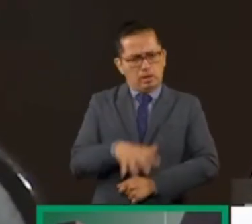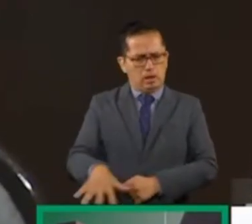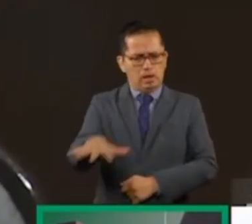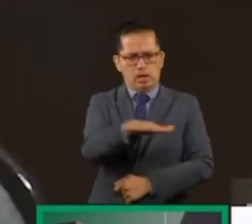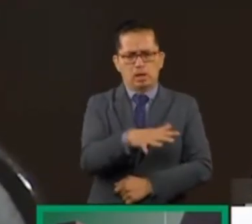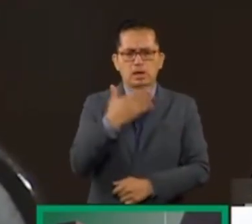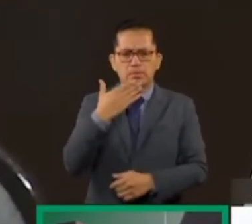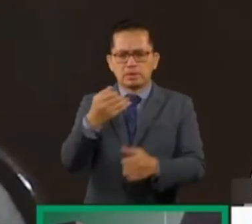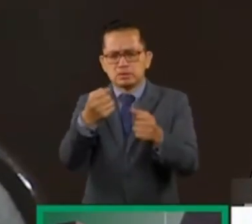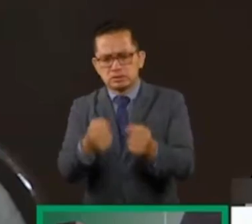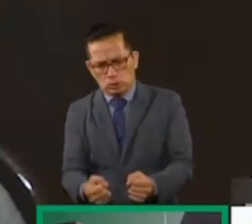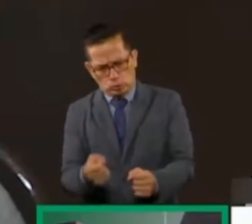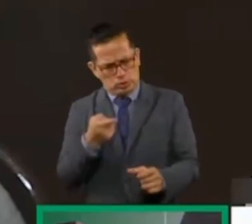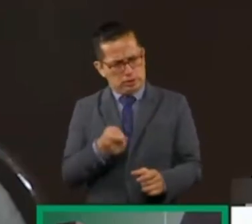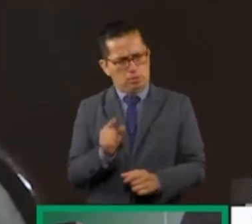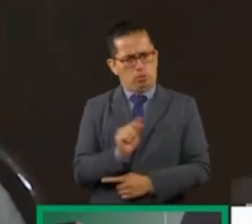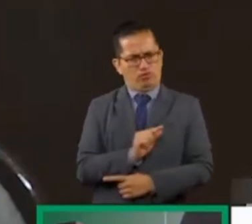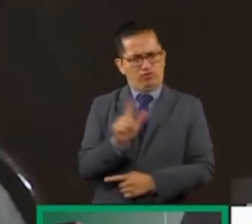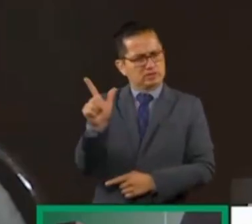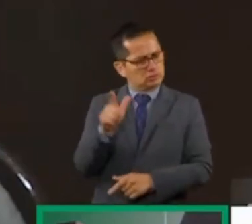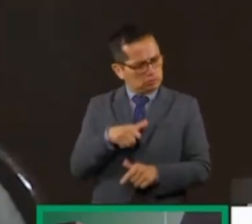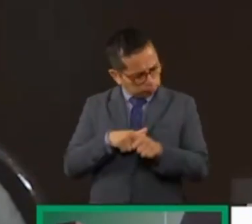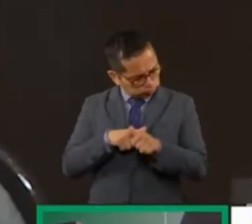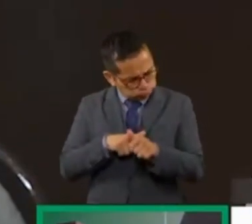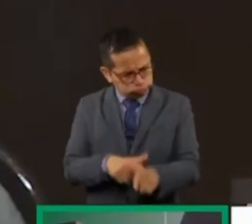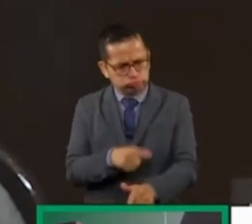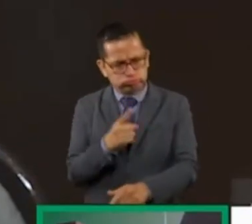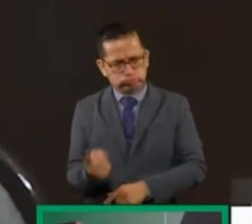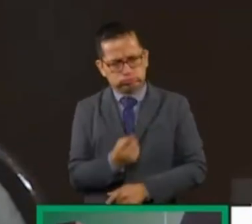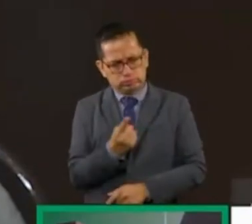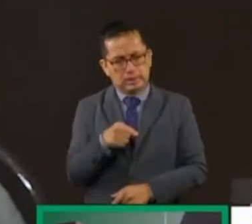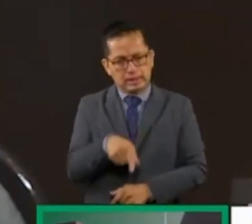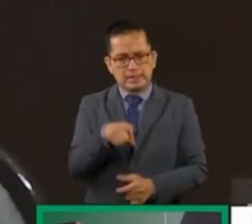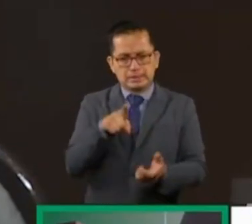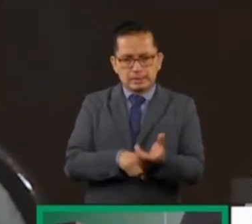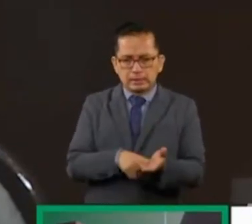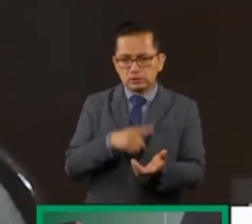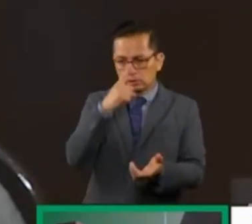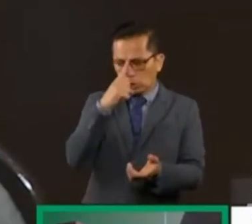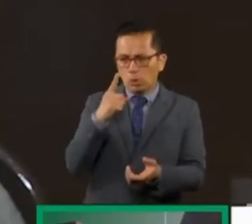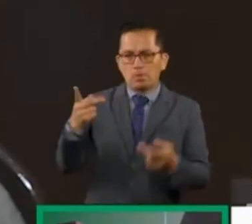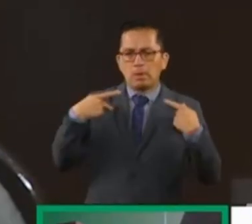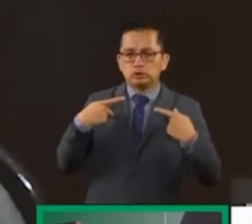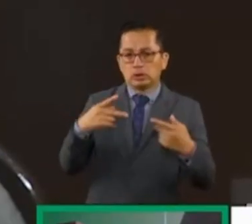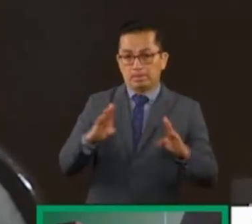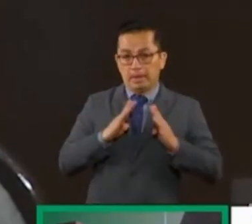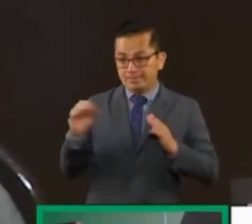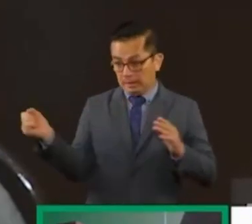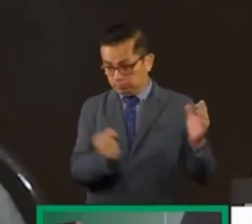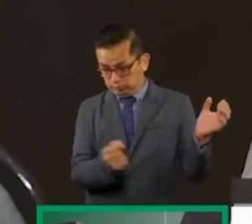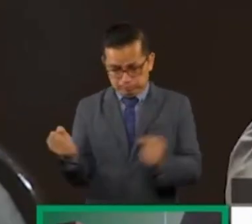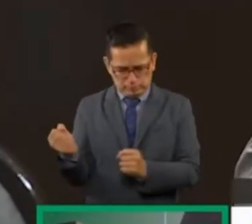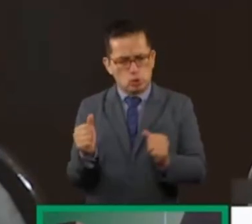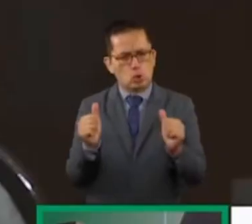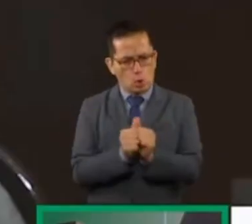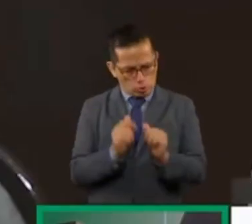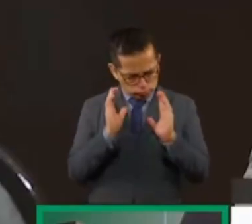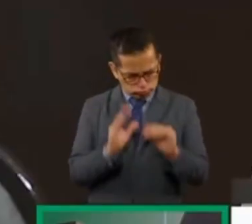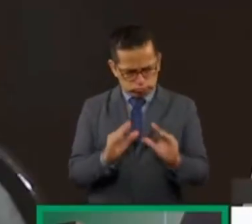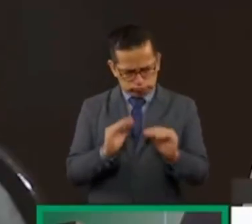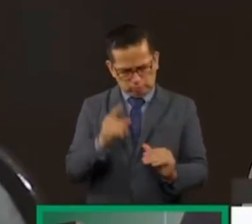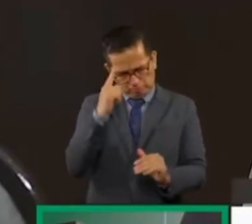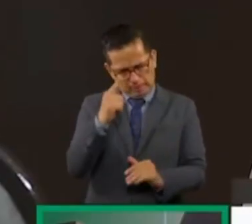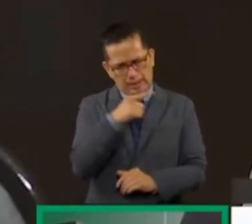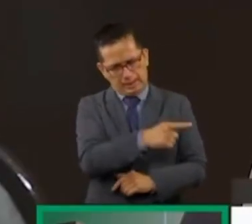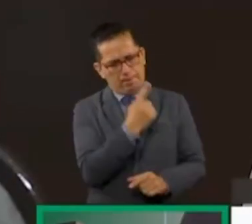carácter permanente e integrada por personal militar con formación policial, dependiente de la Secretaría.